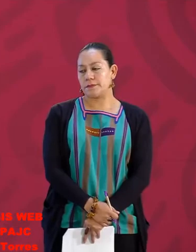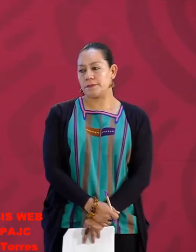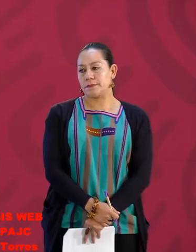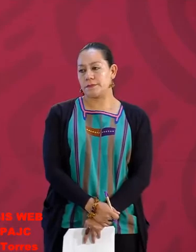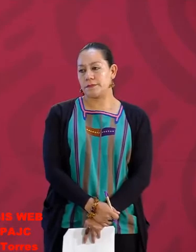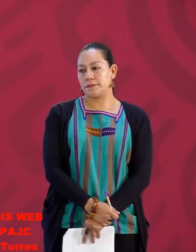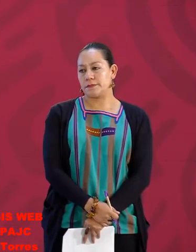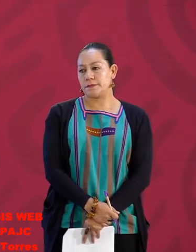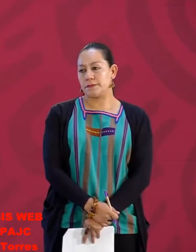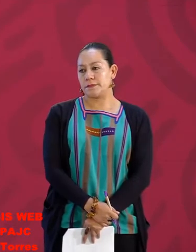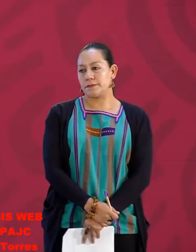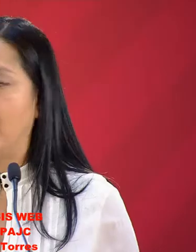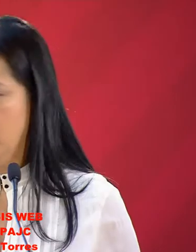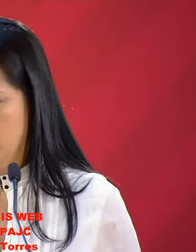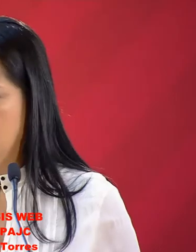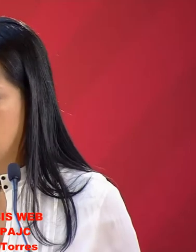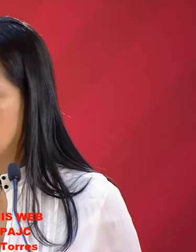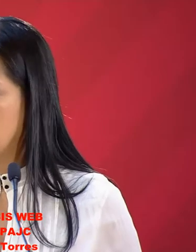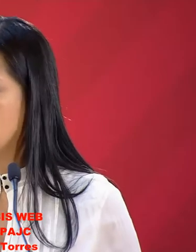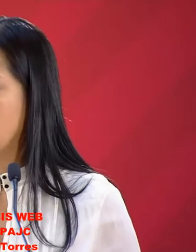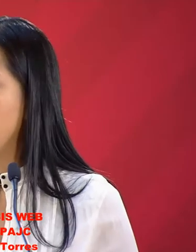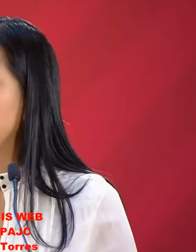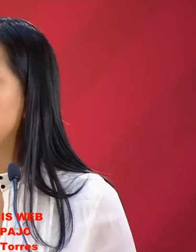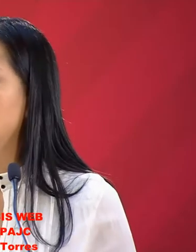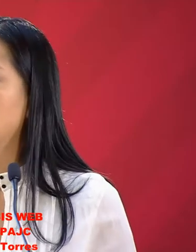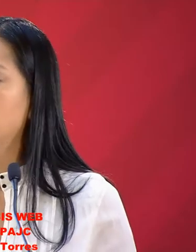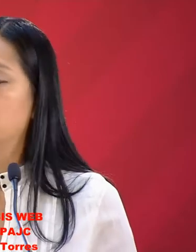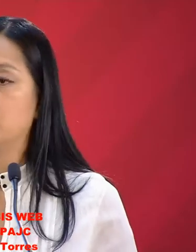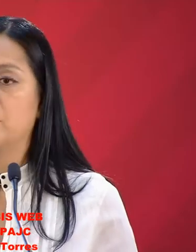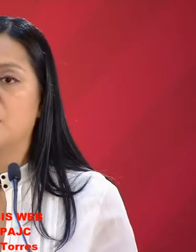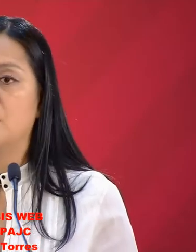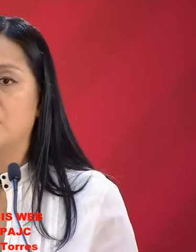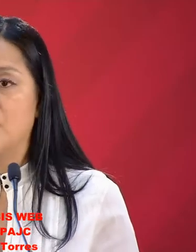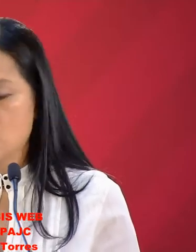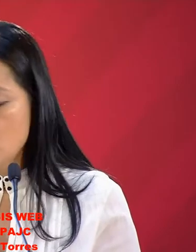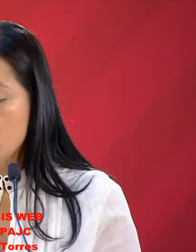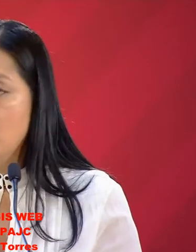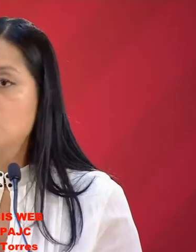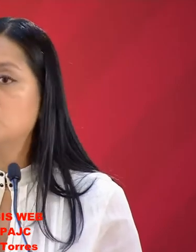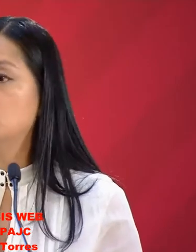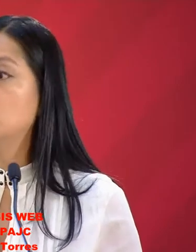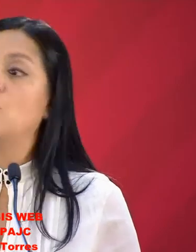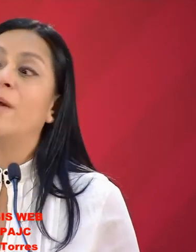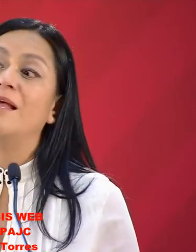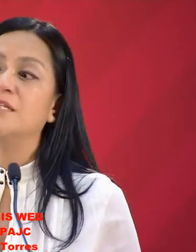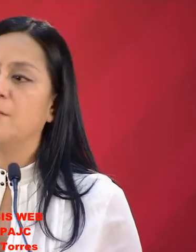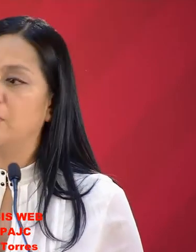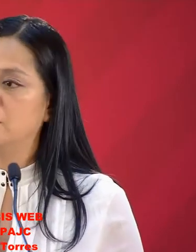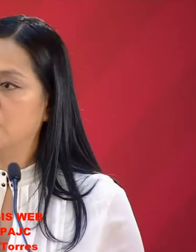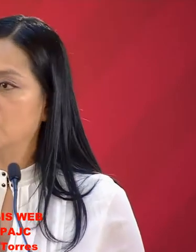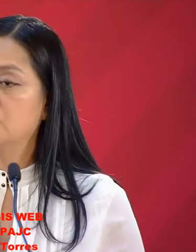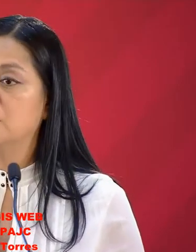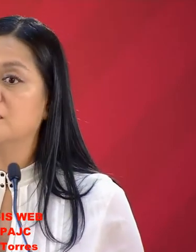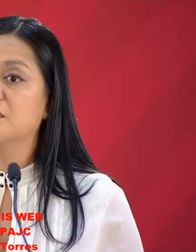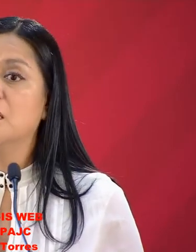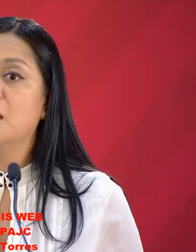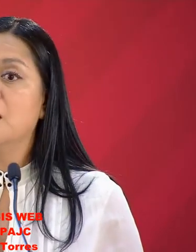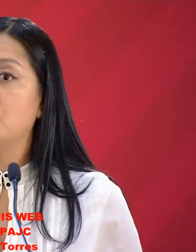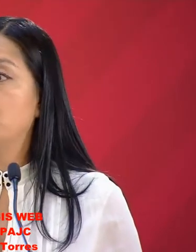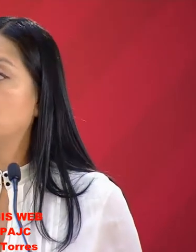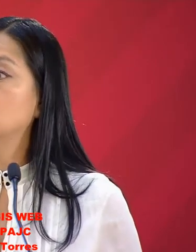sea fuerte y es necesaria. Nosotros también estamos a favor de ello. Hemos dicho que no van a desaparecer las